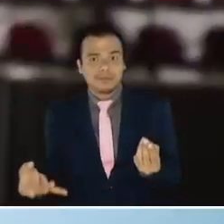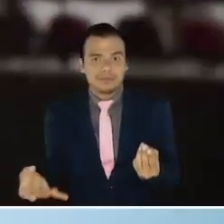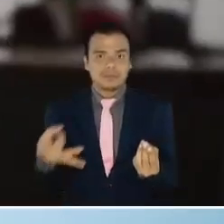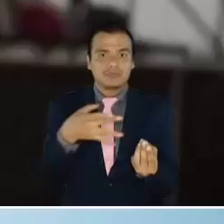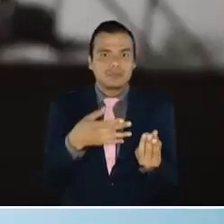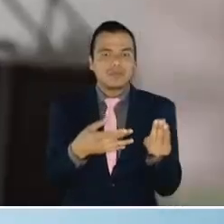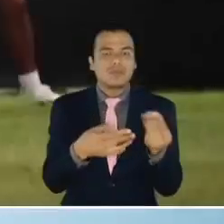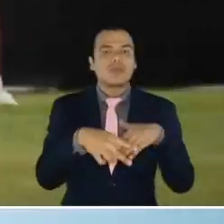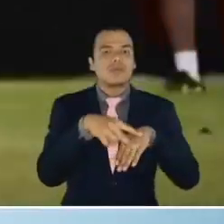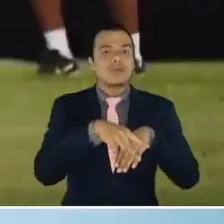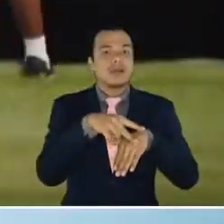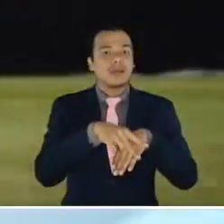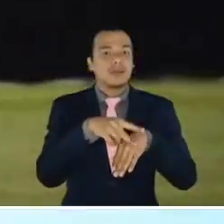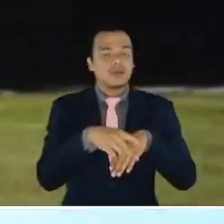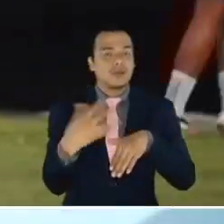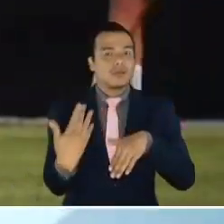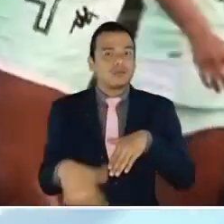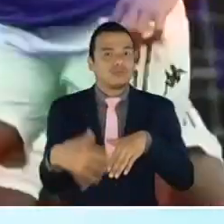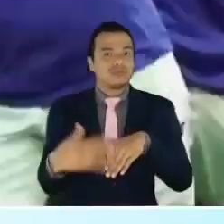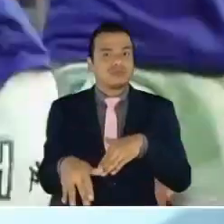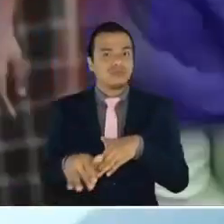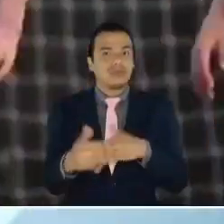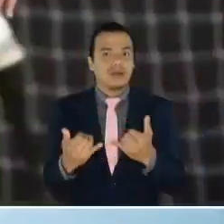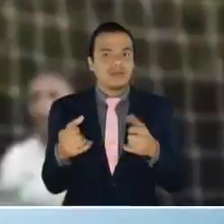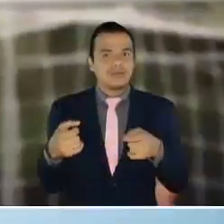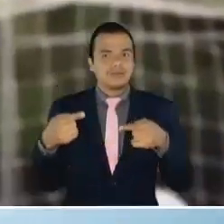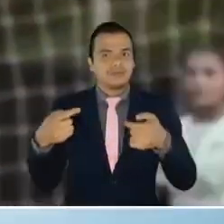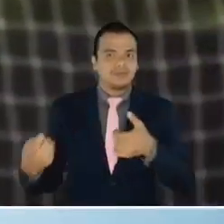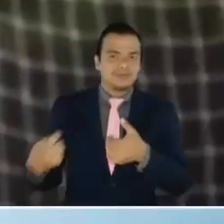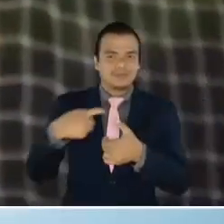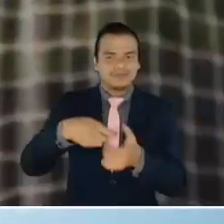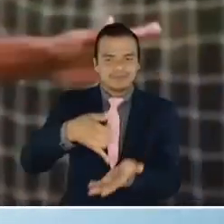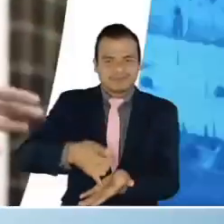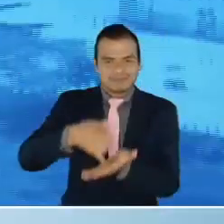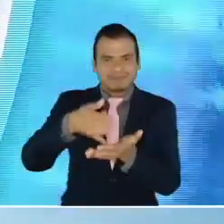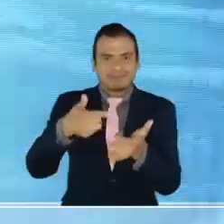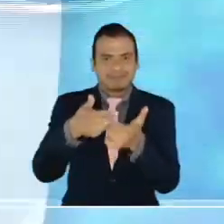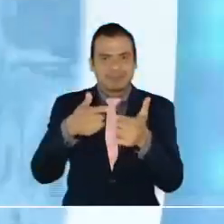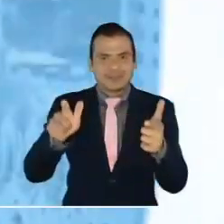Lima en una nueva fecha de la Copa Libertadores.